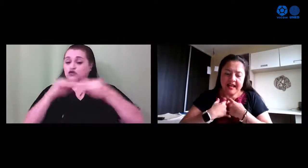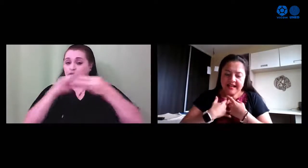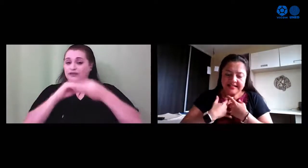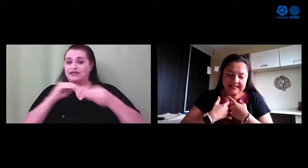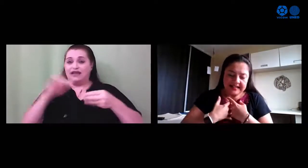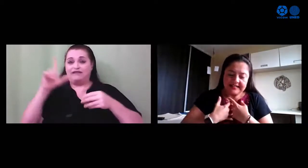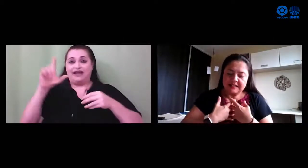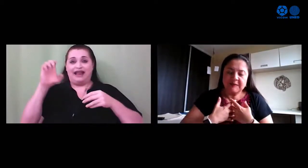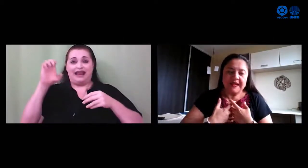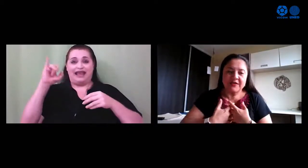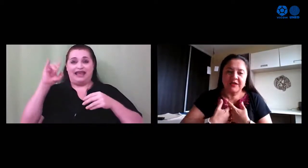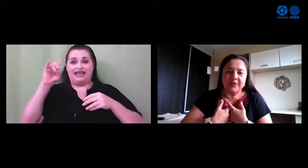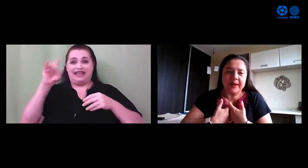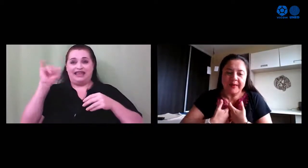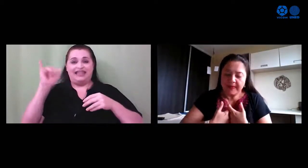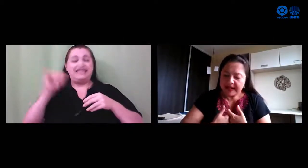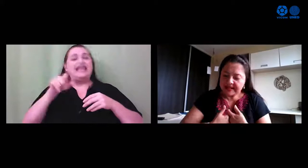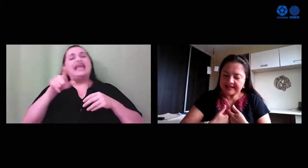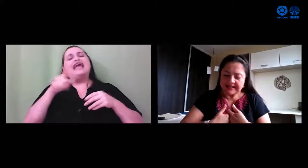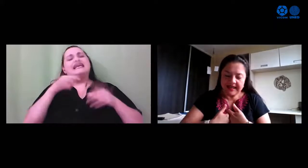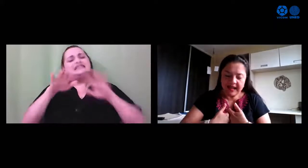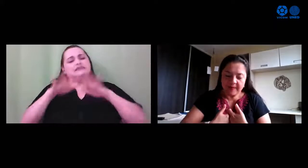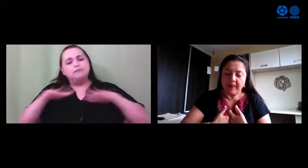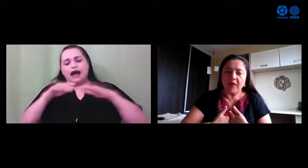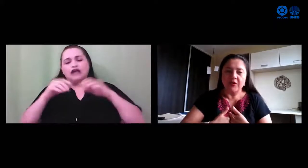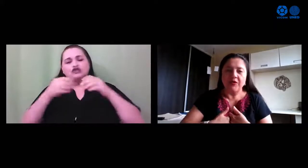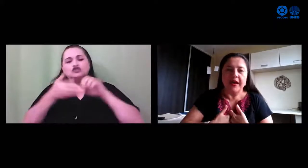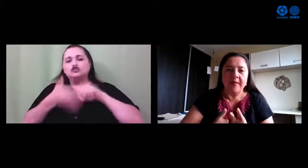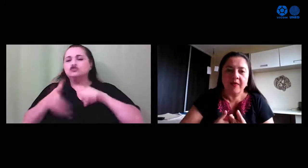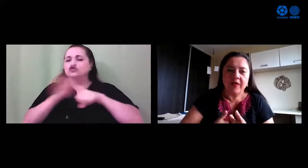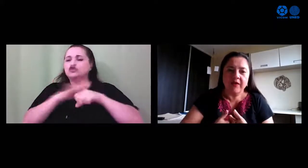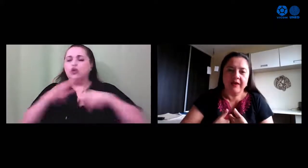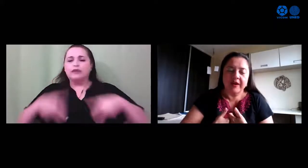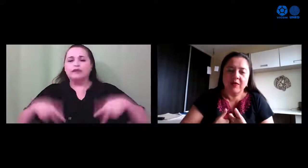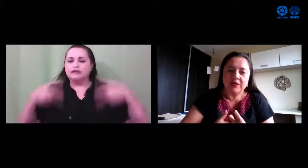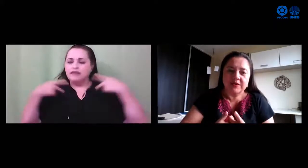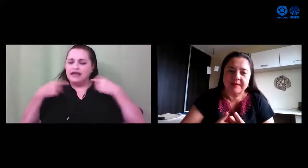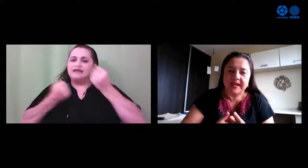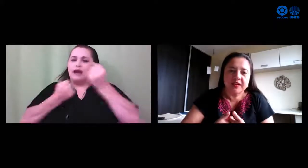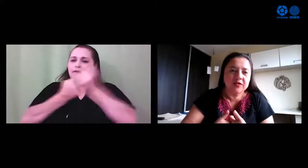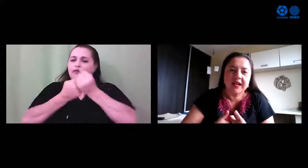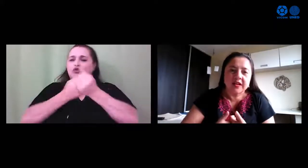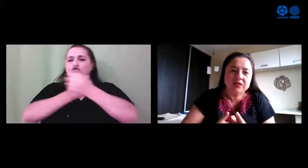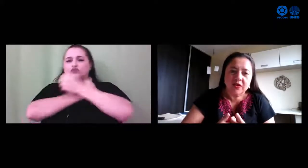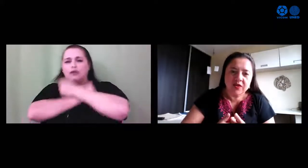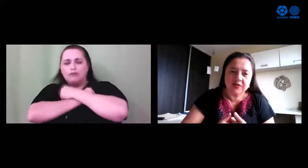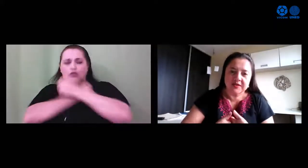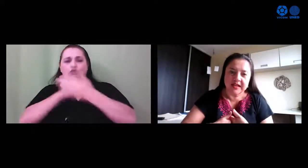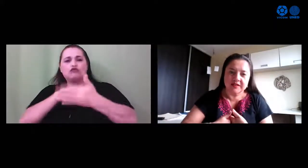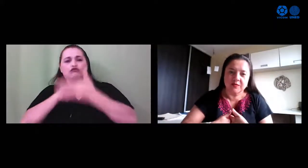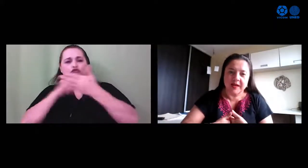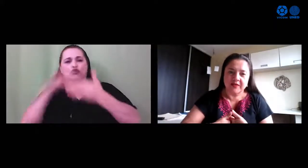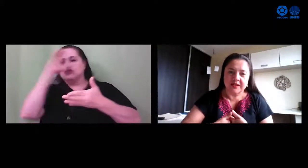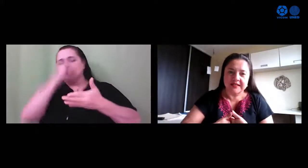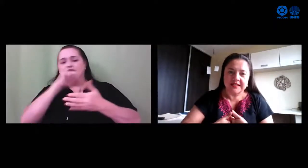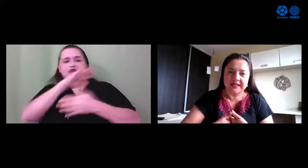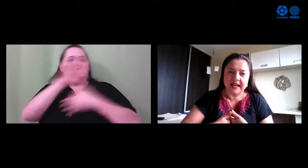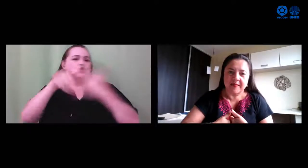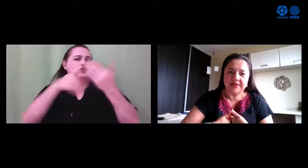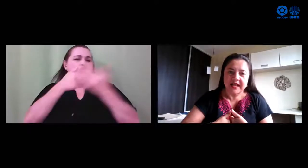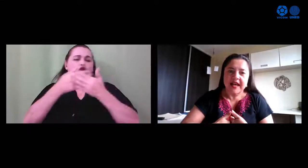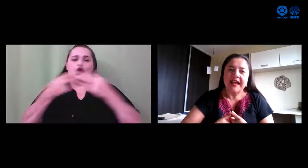Lady, es ese espacio de sobrevivencia, de apoyo, de amor, de reconocimiento que todos los seres